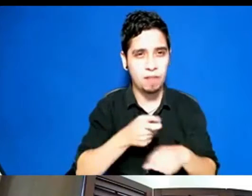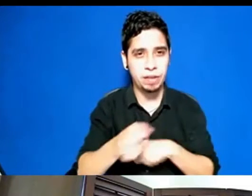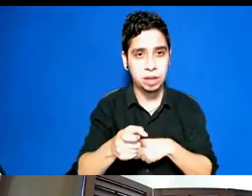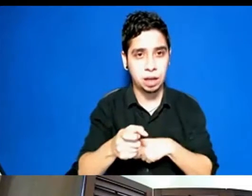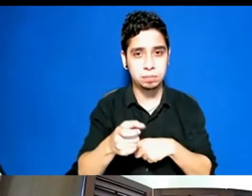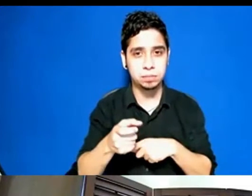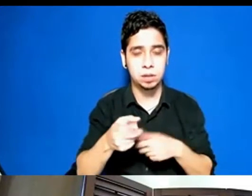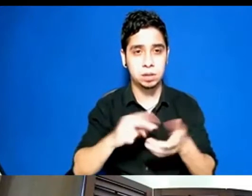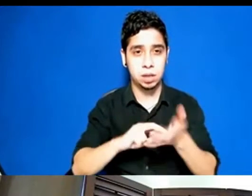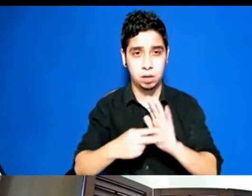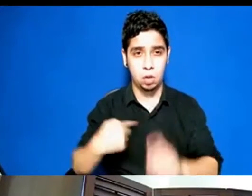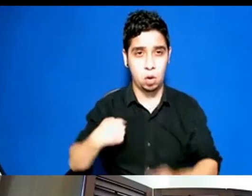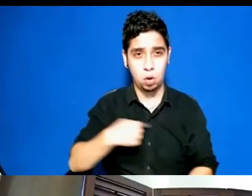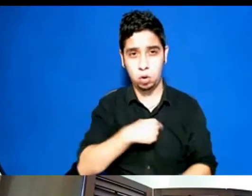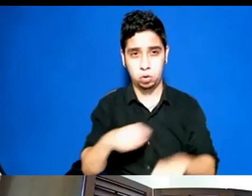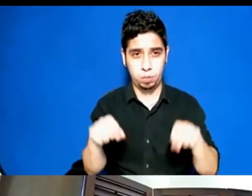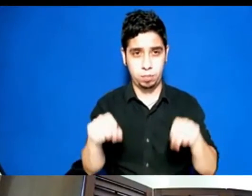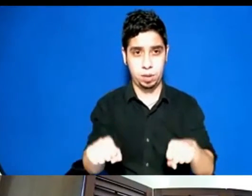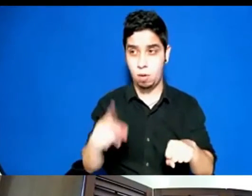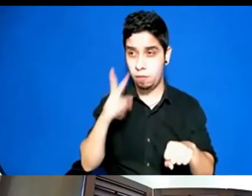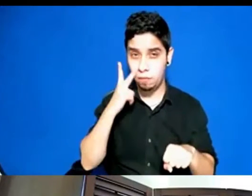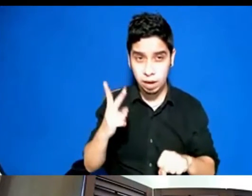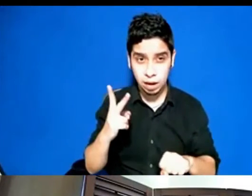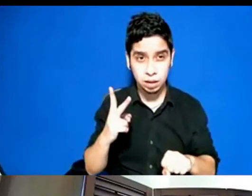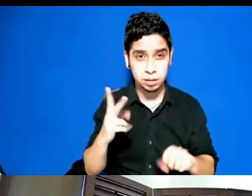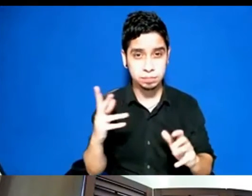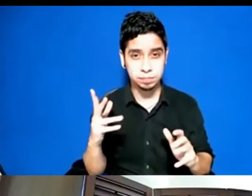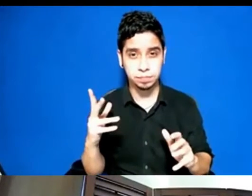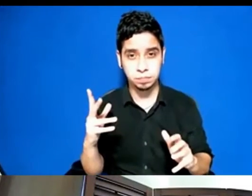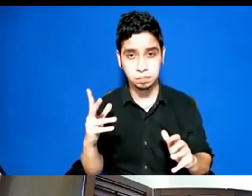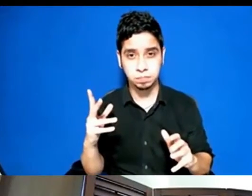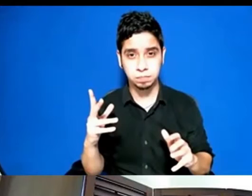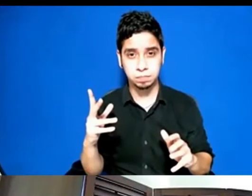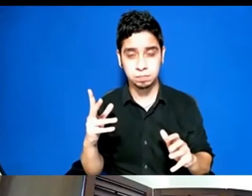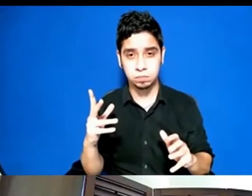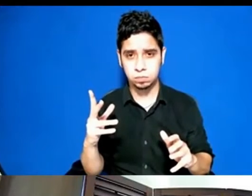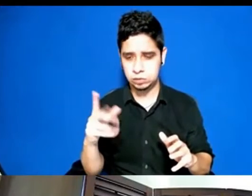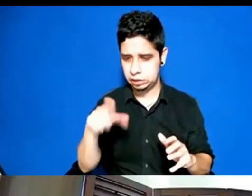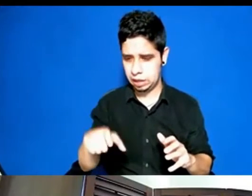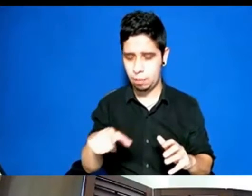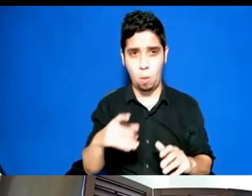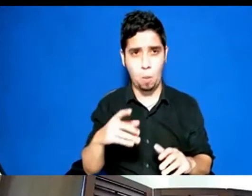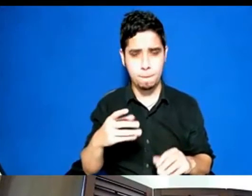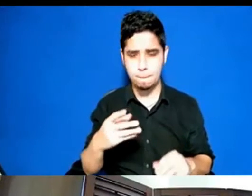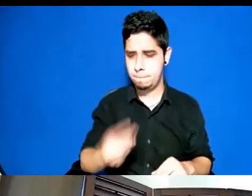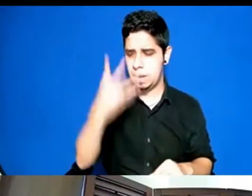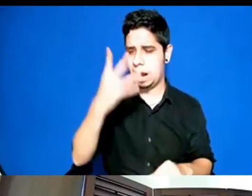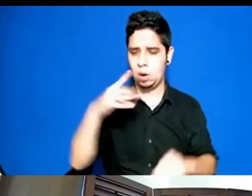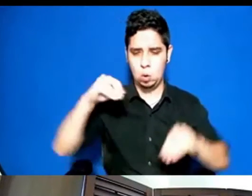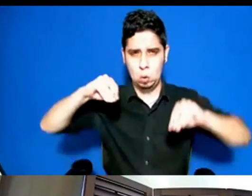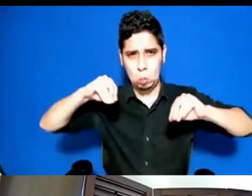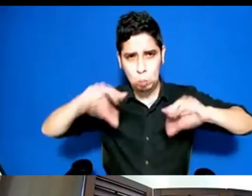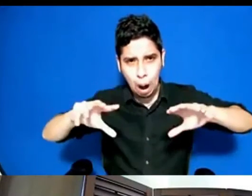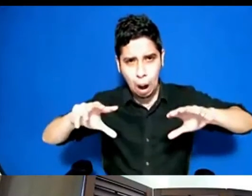entonces, nosotros podemos, ¿verdad?, ver algo, no necesitamos esa luz tan fuerte todo el tiempo y así no le